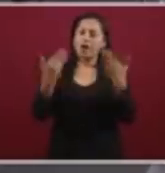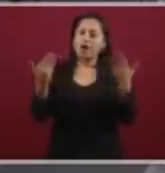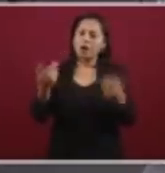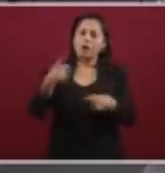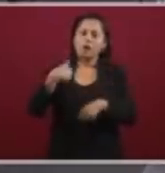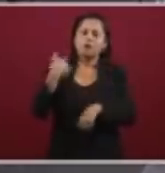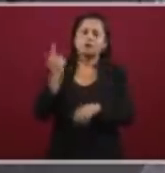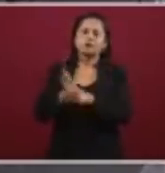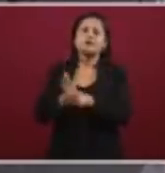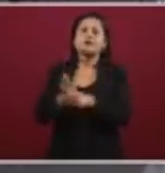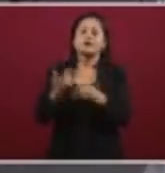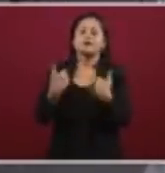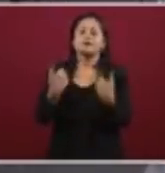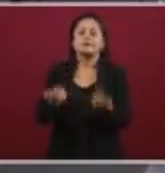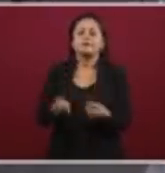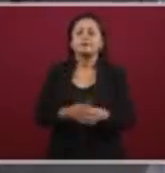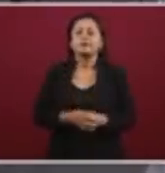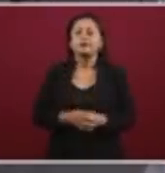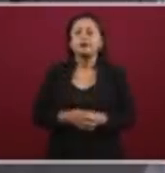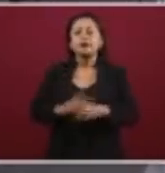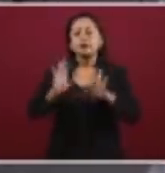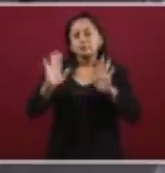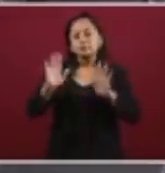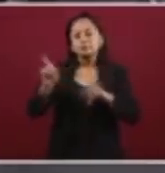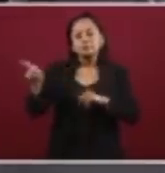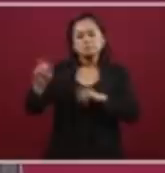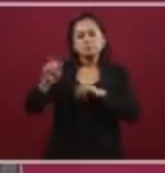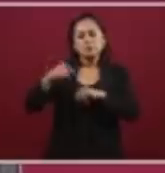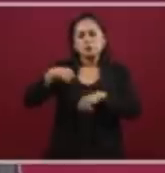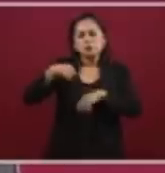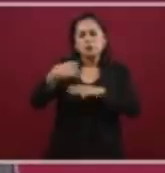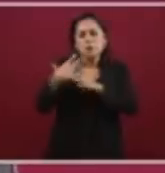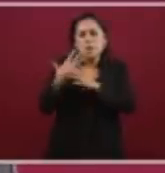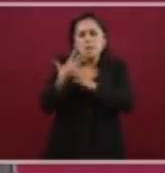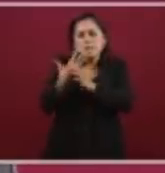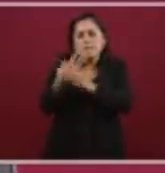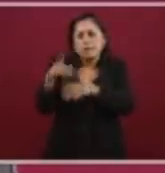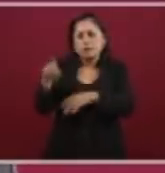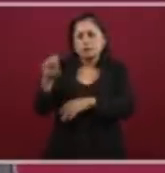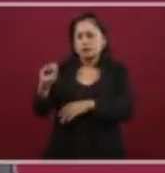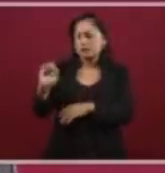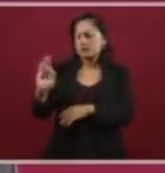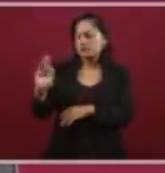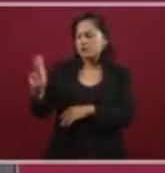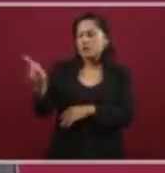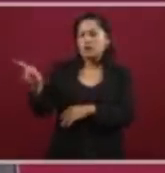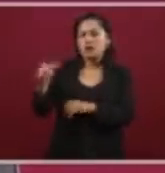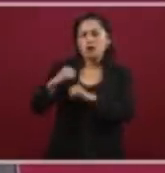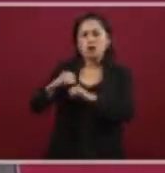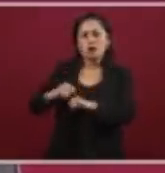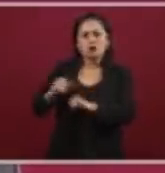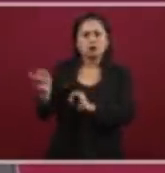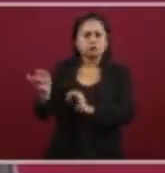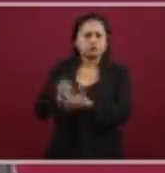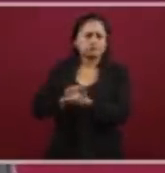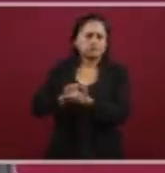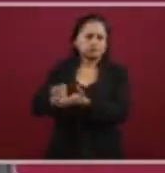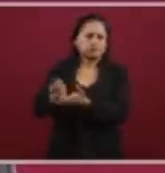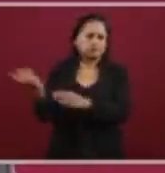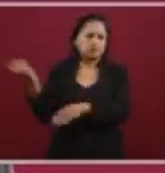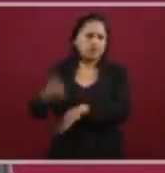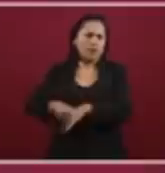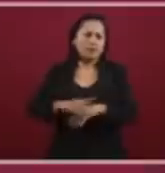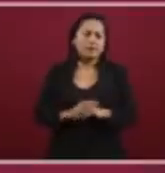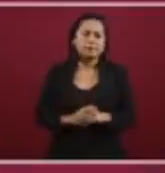la secretaria de la función pública informe este y repito